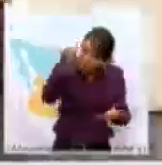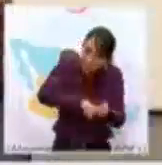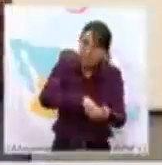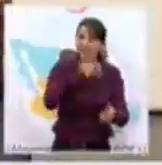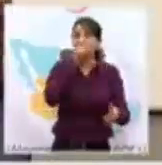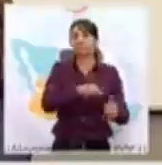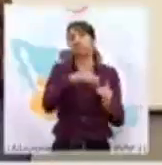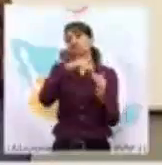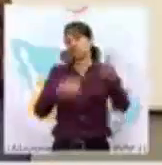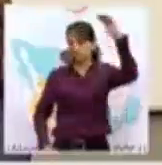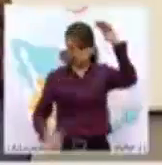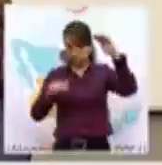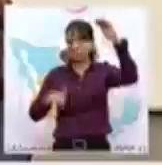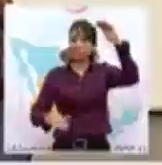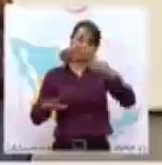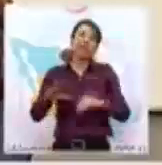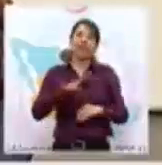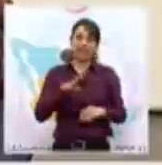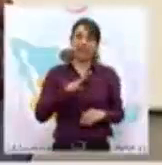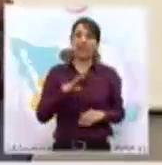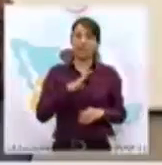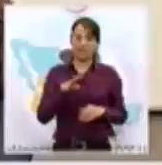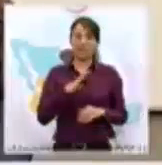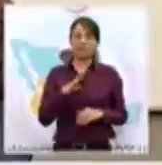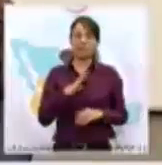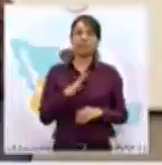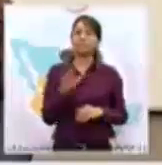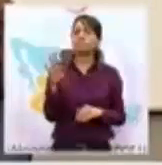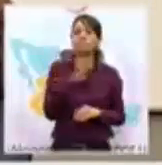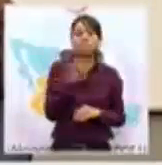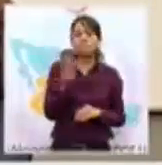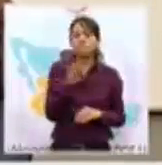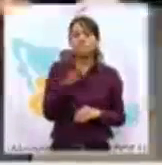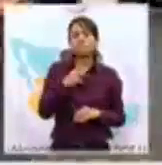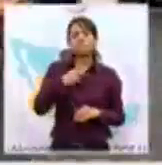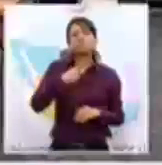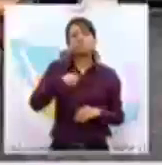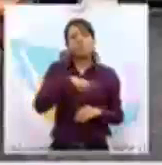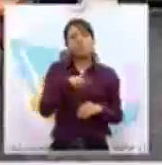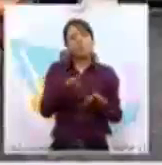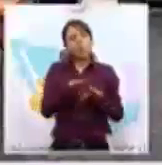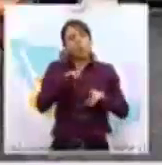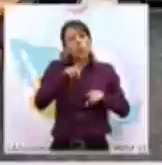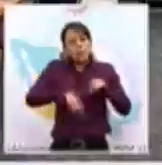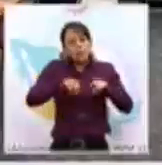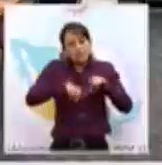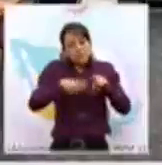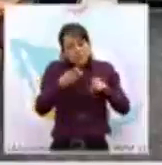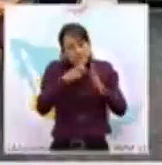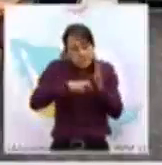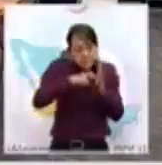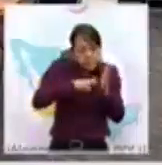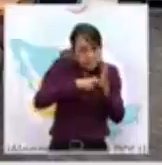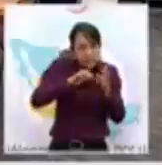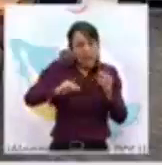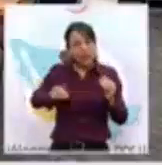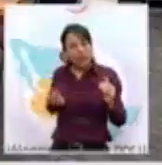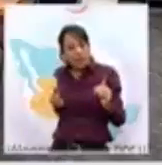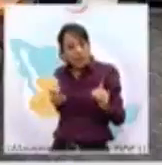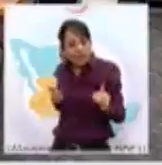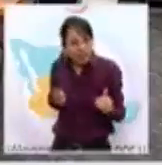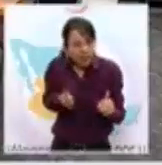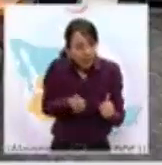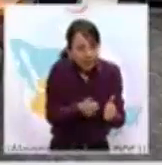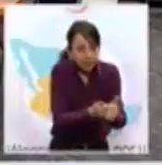que podemos hacer para tratar no solo de reducir las carencias de los individuos, las condiciones